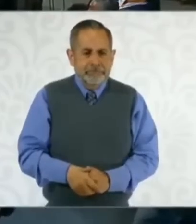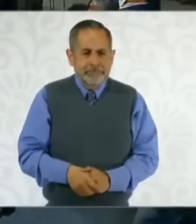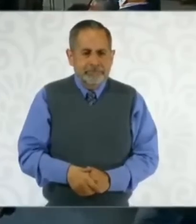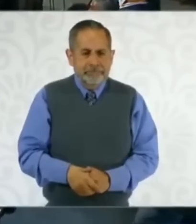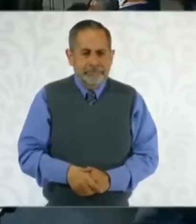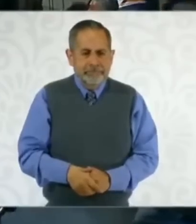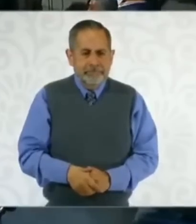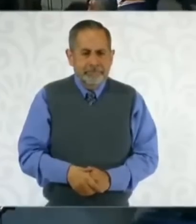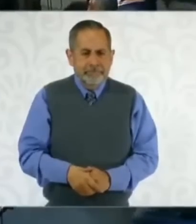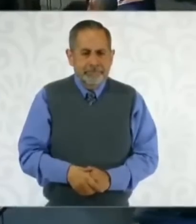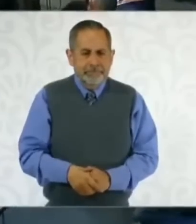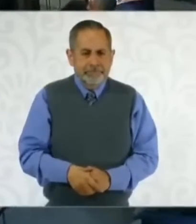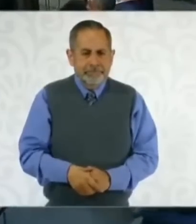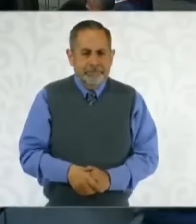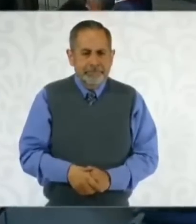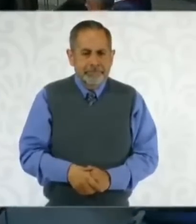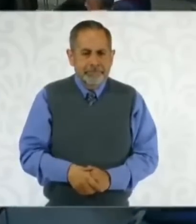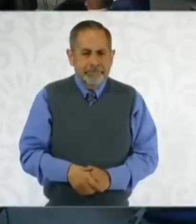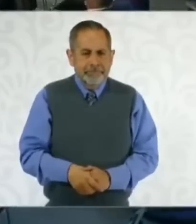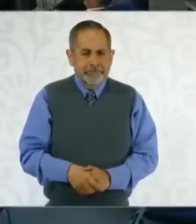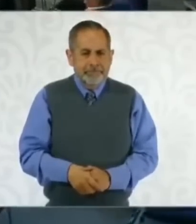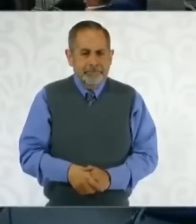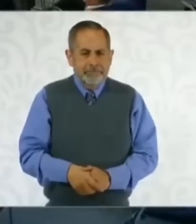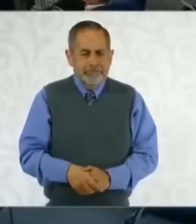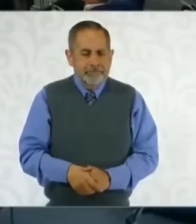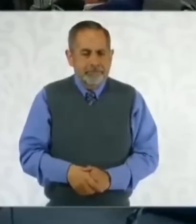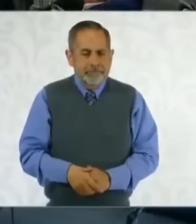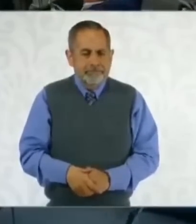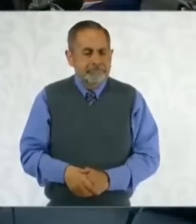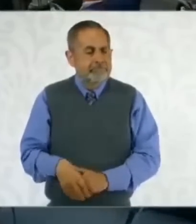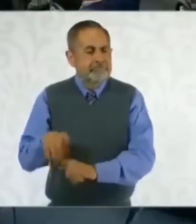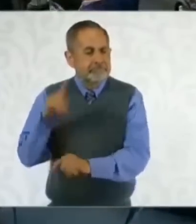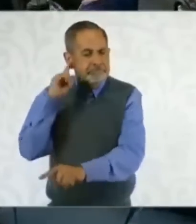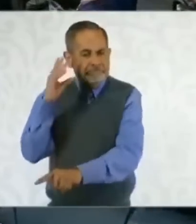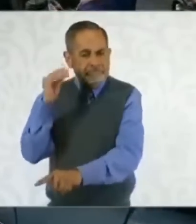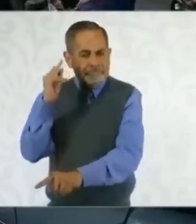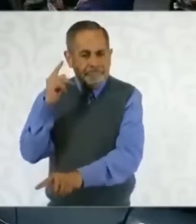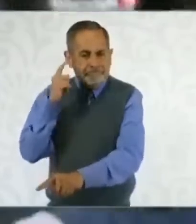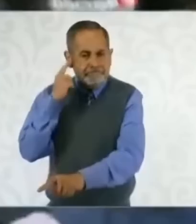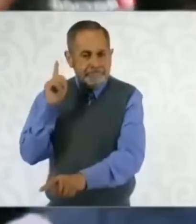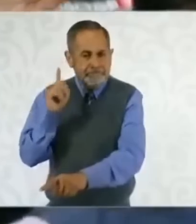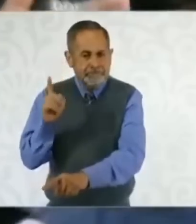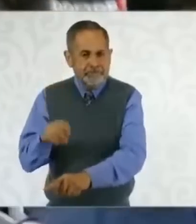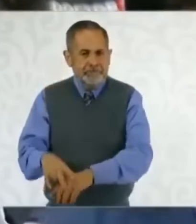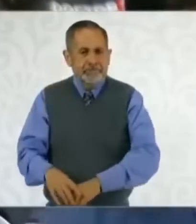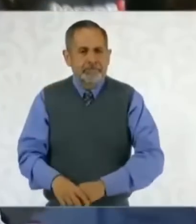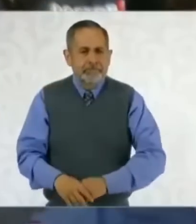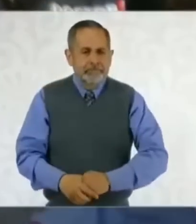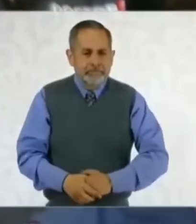sus comentaristas, porque el apoyo que le dio el pueblo